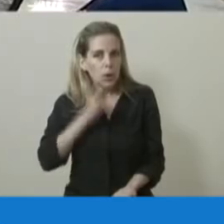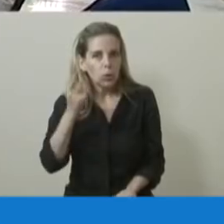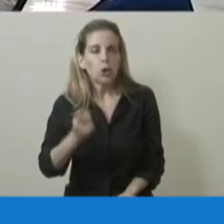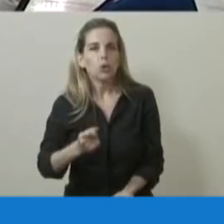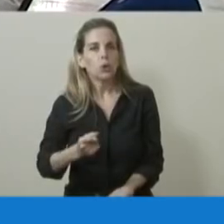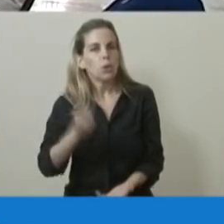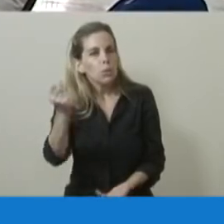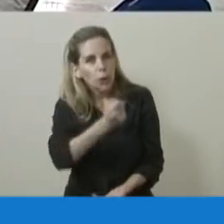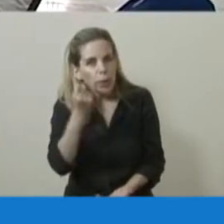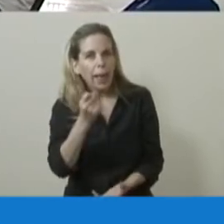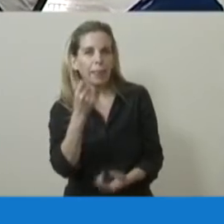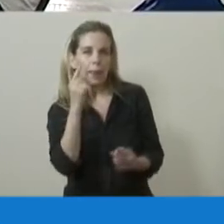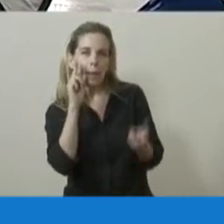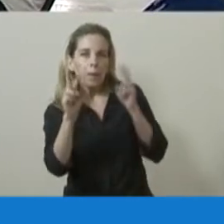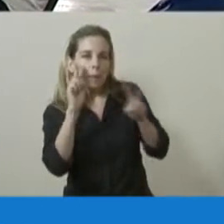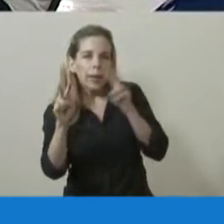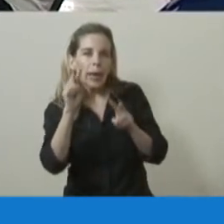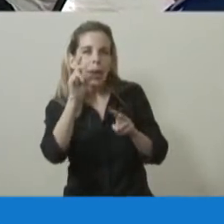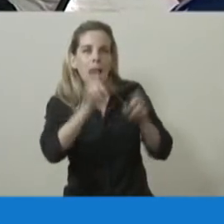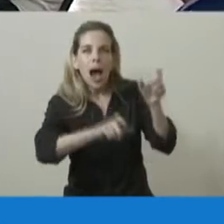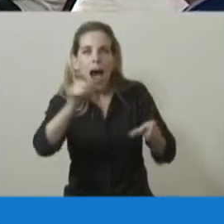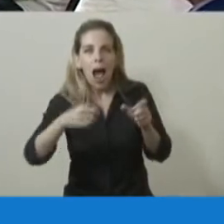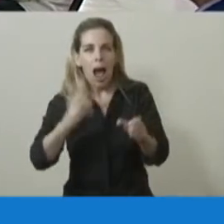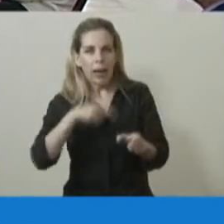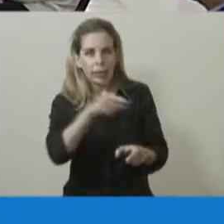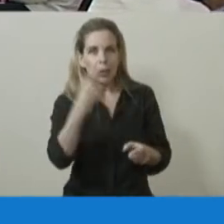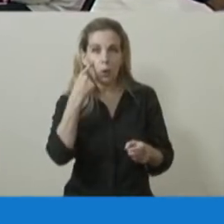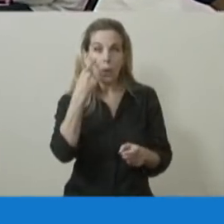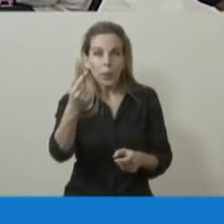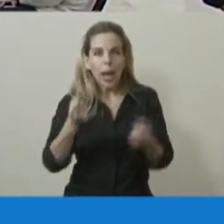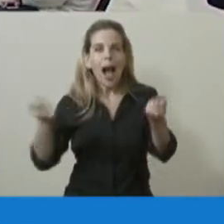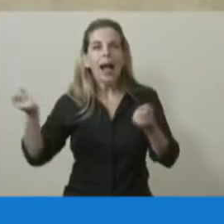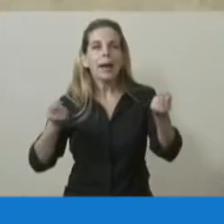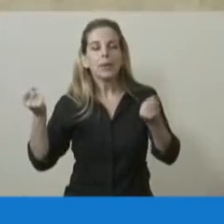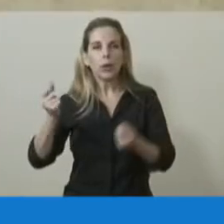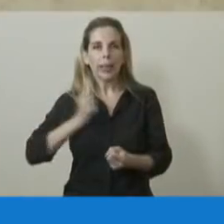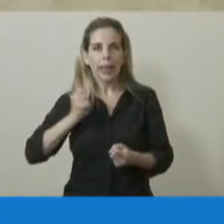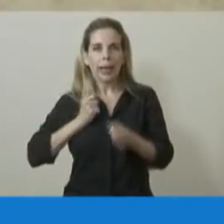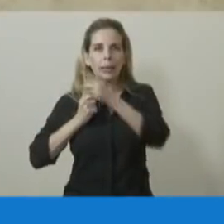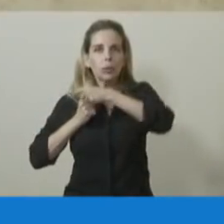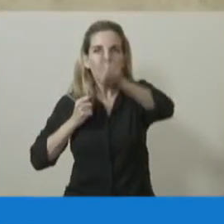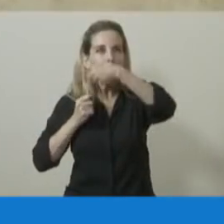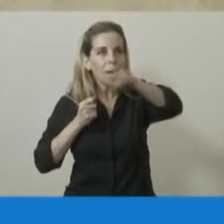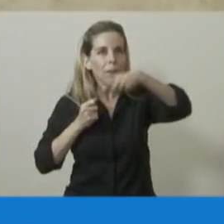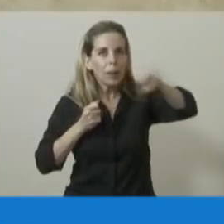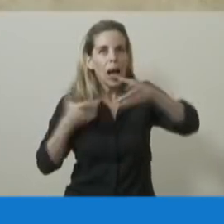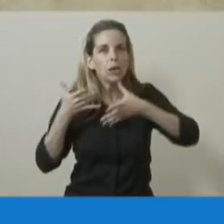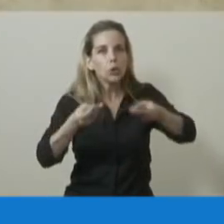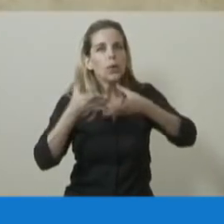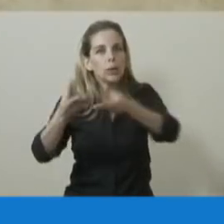argentinos aplaudir, ver llegar los camiones del ejército llevando ayuda donde hacía falta.